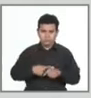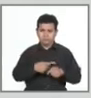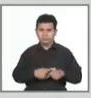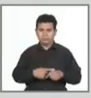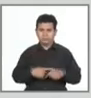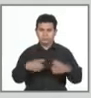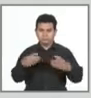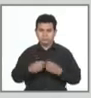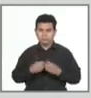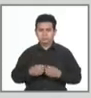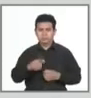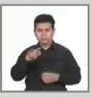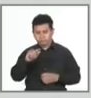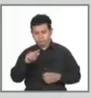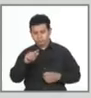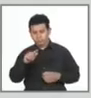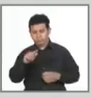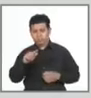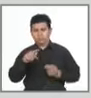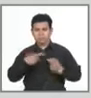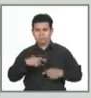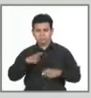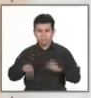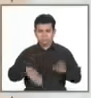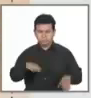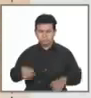con 70 defunciones